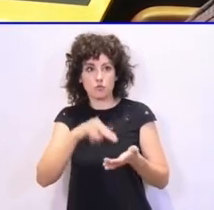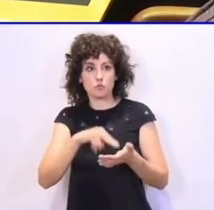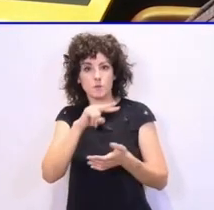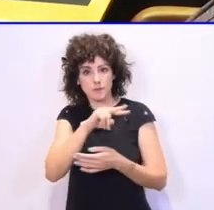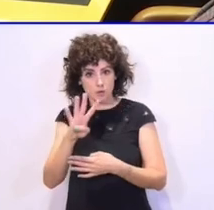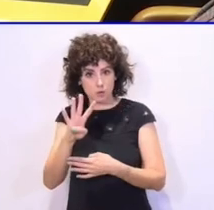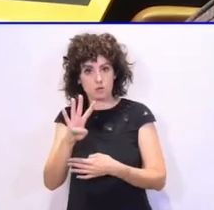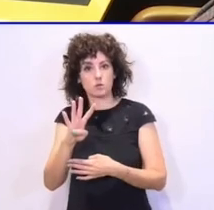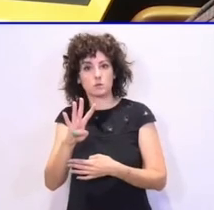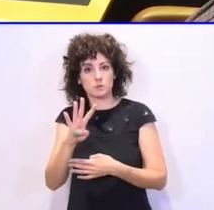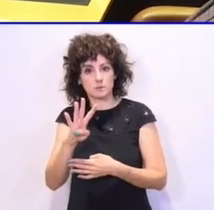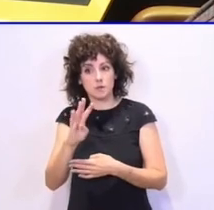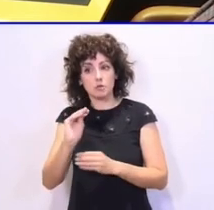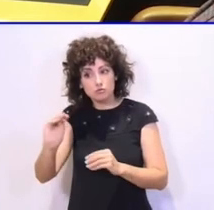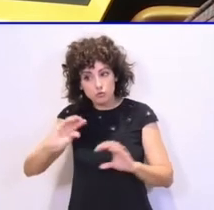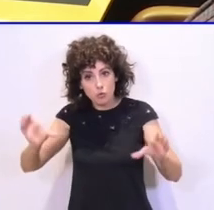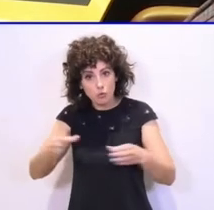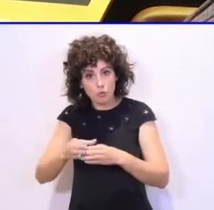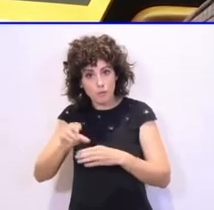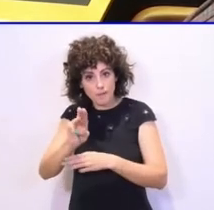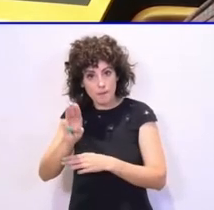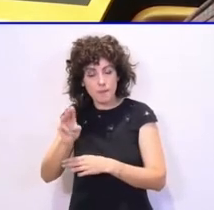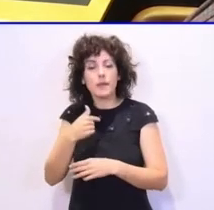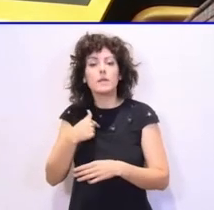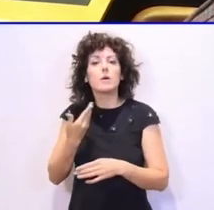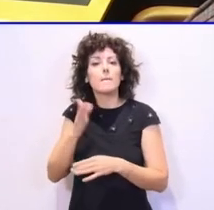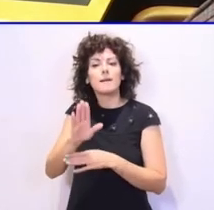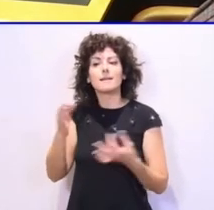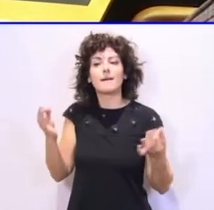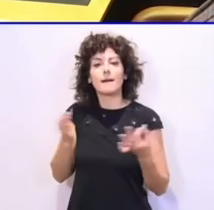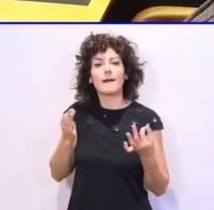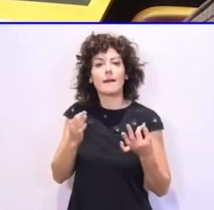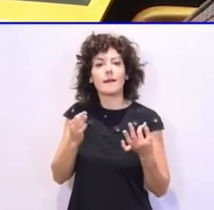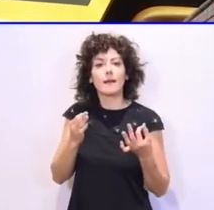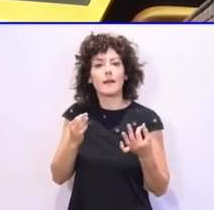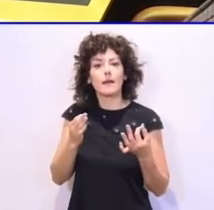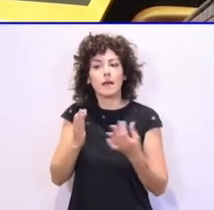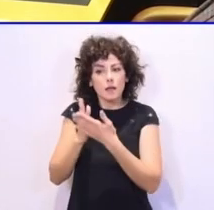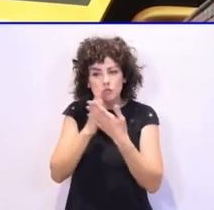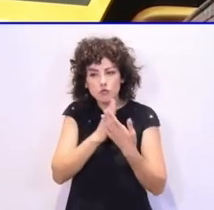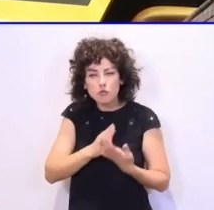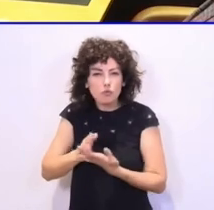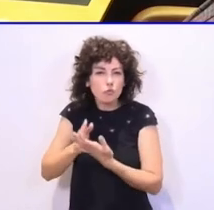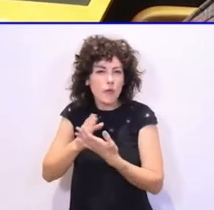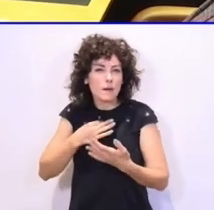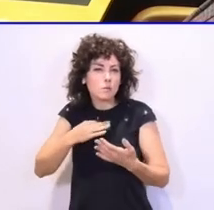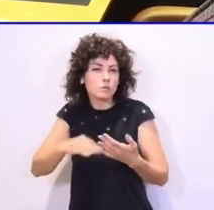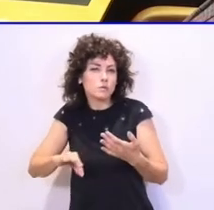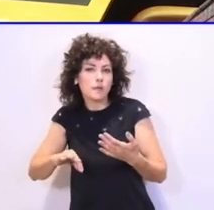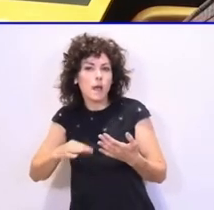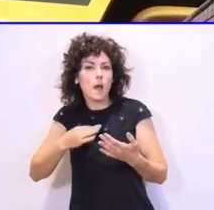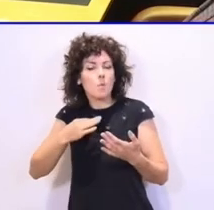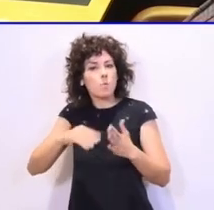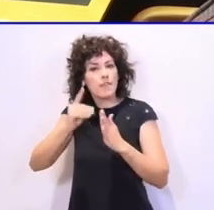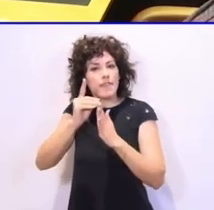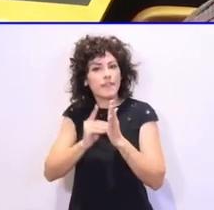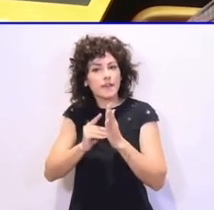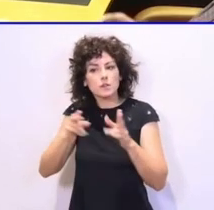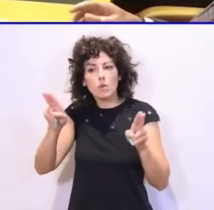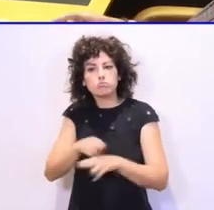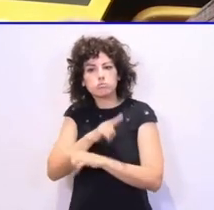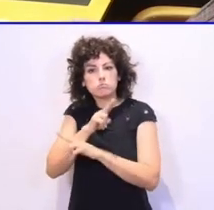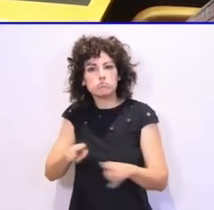a instancia de su grupo parlamentario yo le planteaba que por qué no estudian la posibilidad de decretar también la nulidad